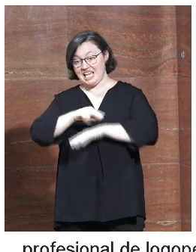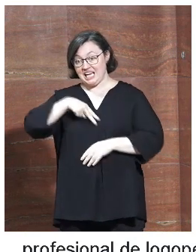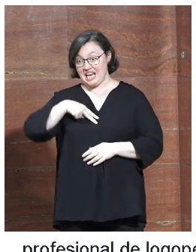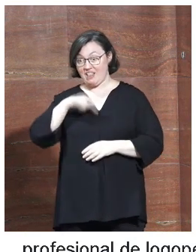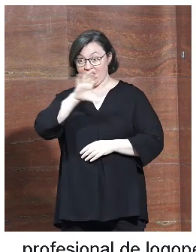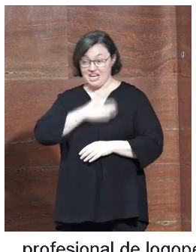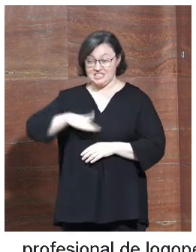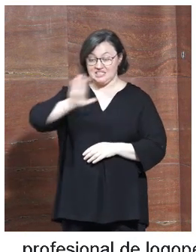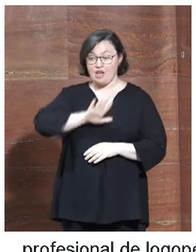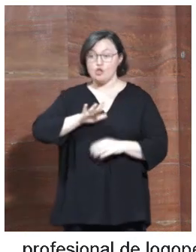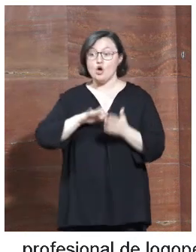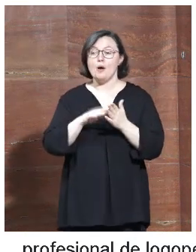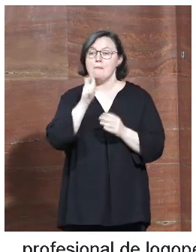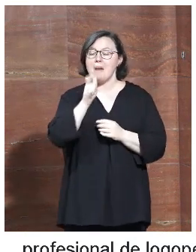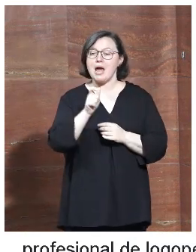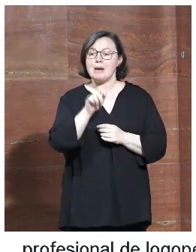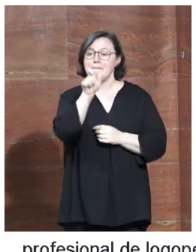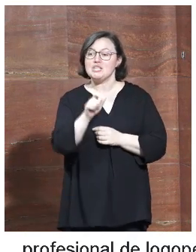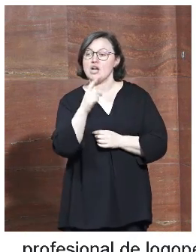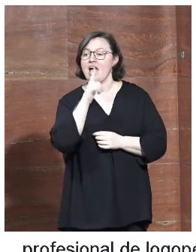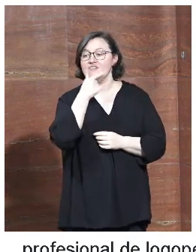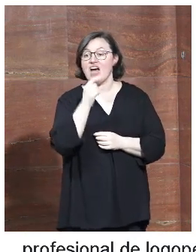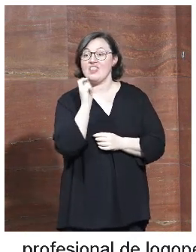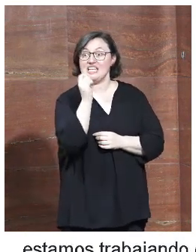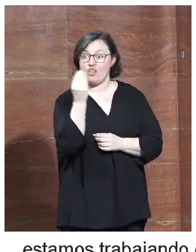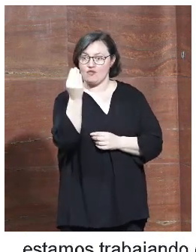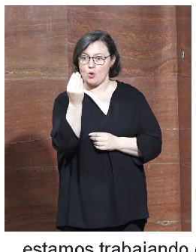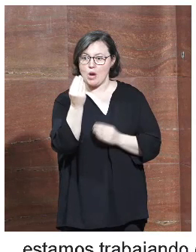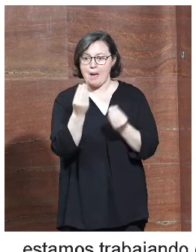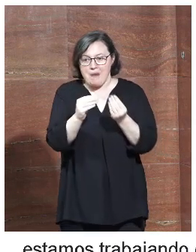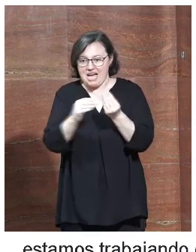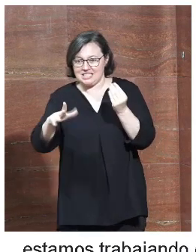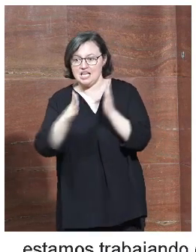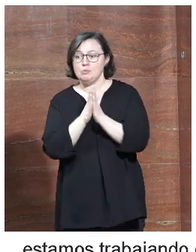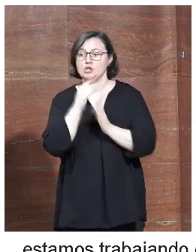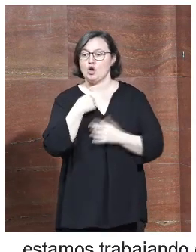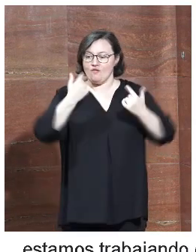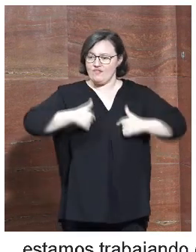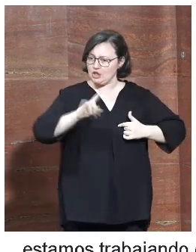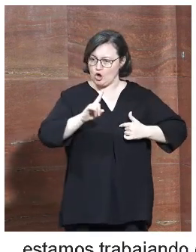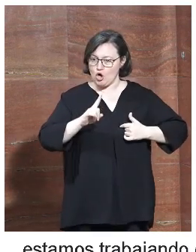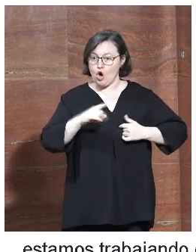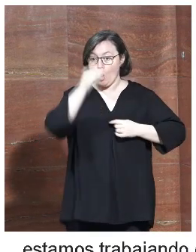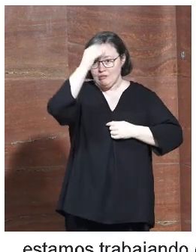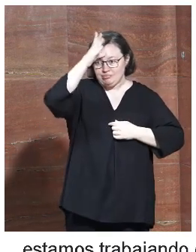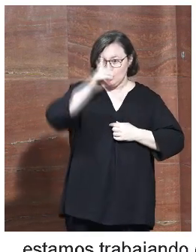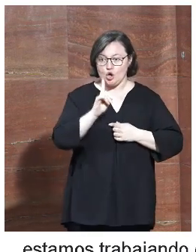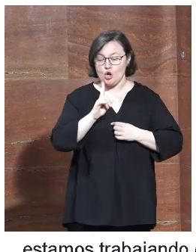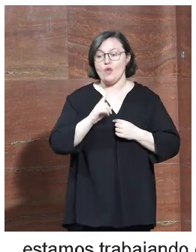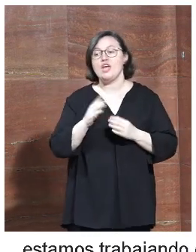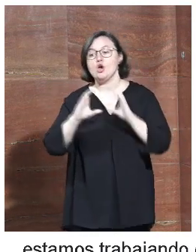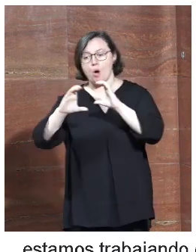el ampliar el concepto de la persona facilitadora para que se recoja también el apartado de comunicación, porque la comunicación